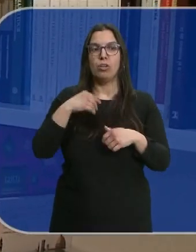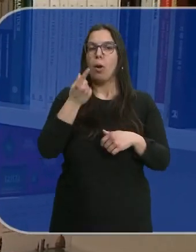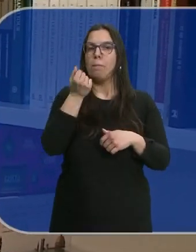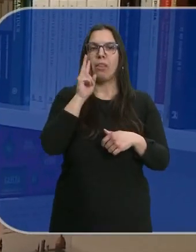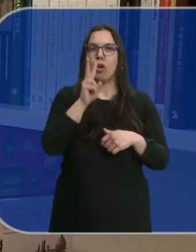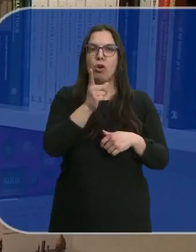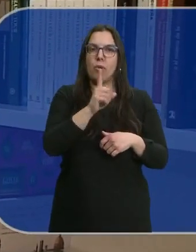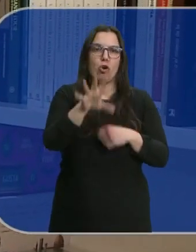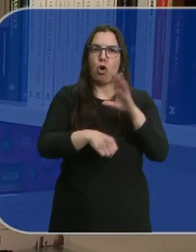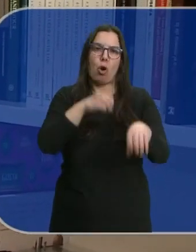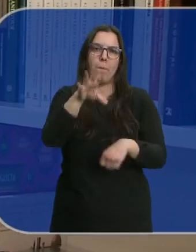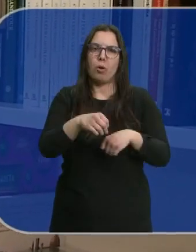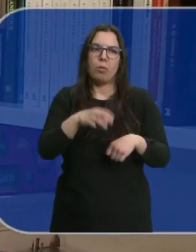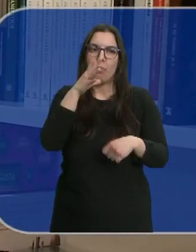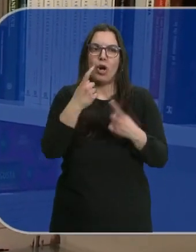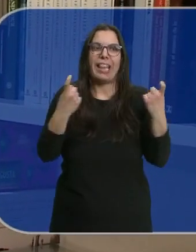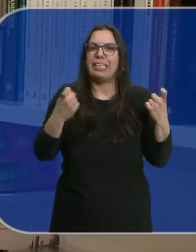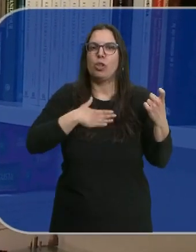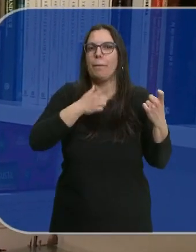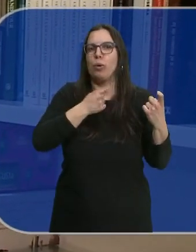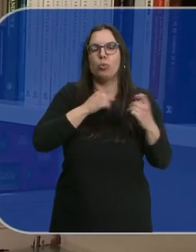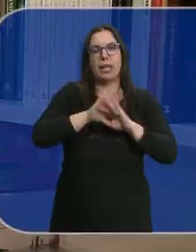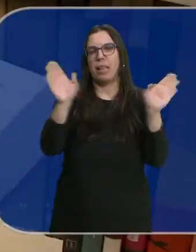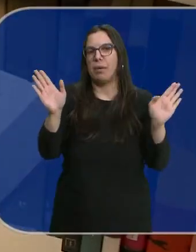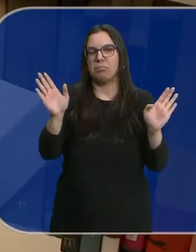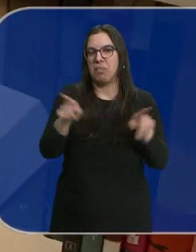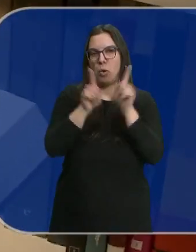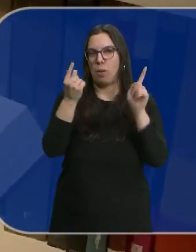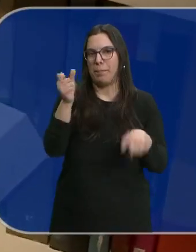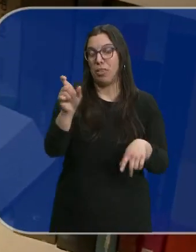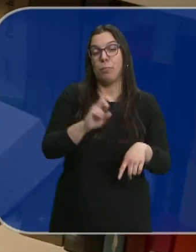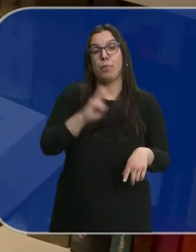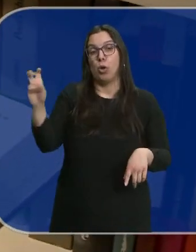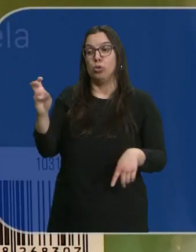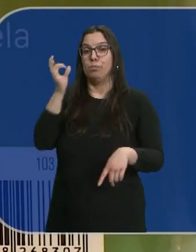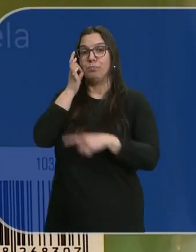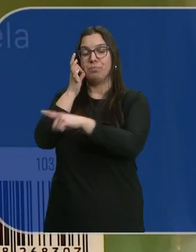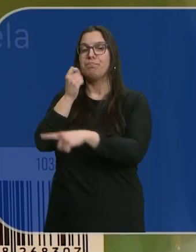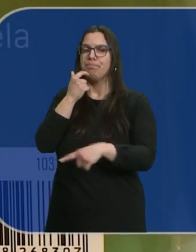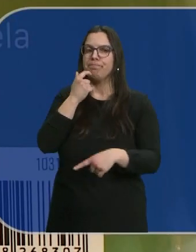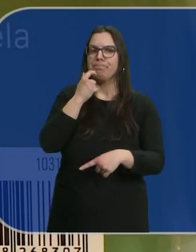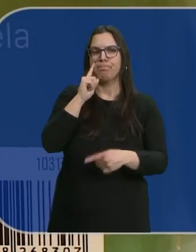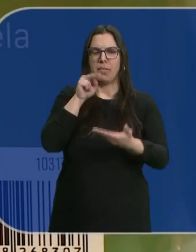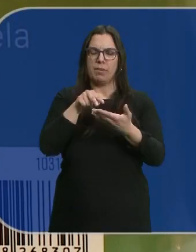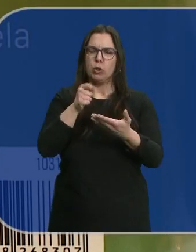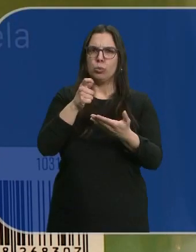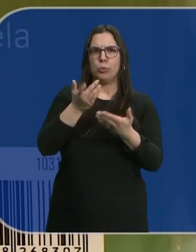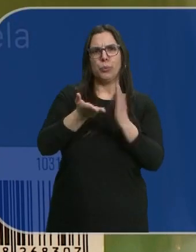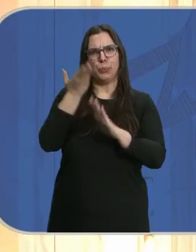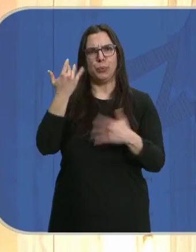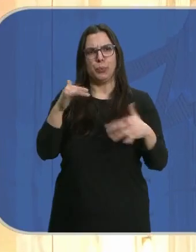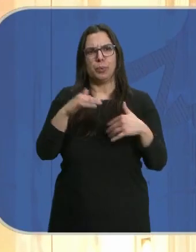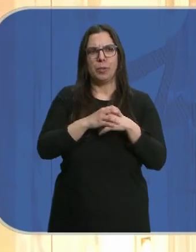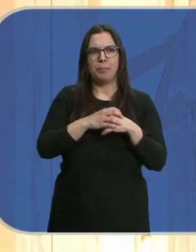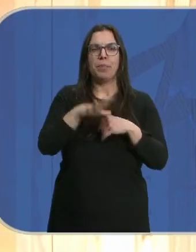me da igual, me compro libros porque los necesito y me gusta leer simplemente. Pero hay otros como Inmaculada que sí que se han percatado de esa